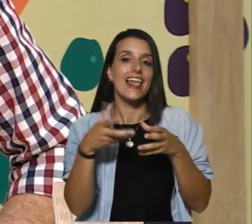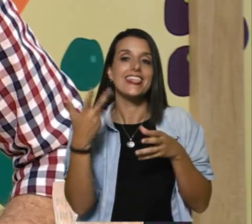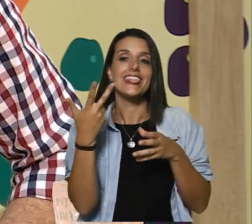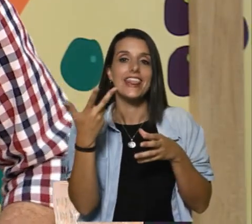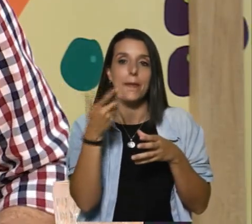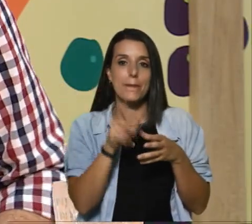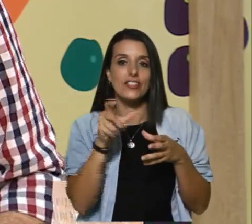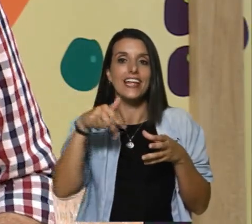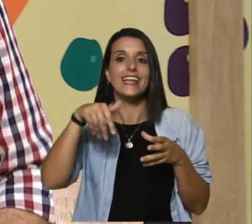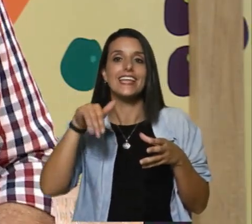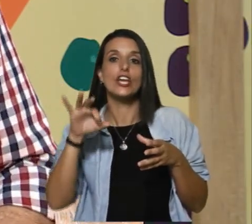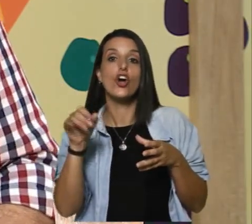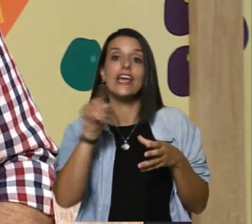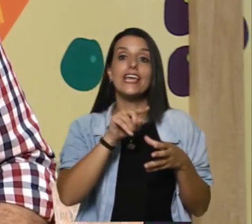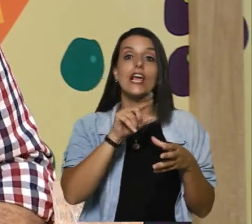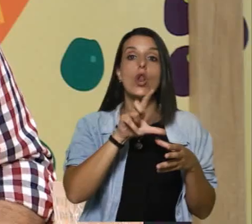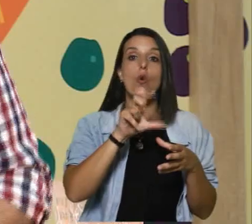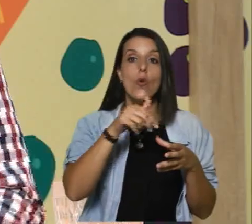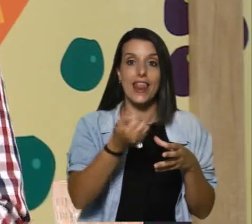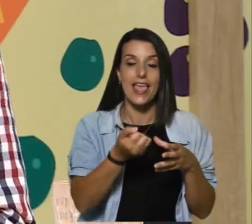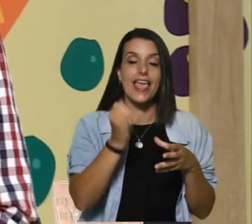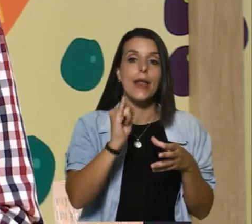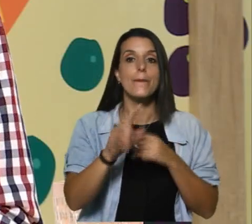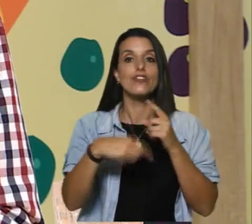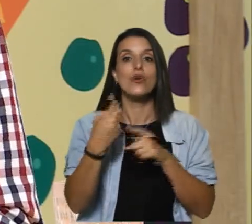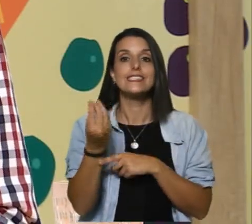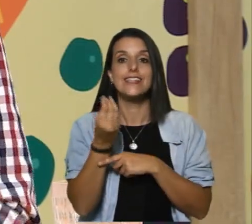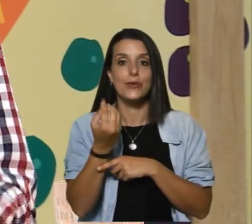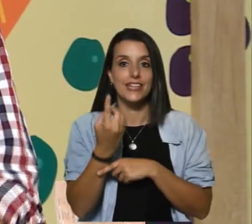Nico Narváez y Lola Munareto, y se están presentando el próximo sábado